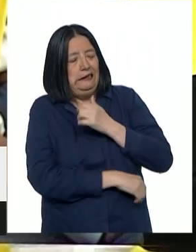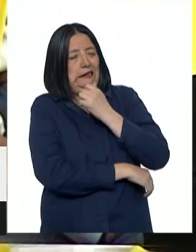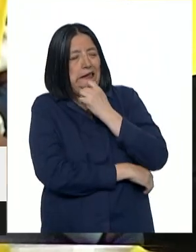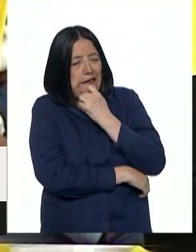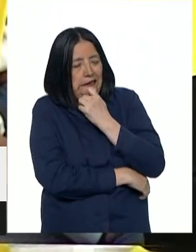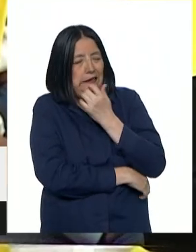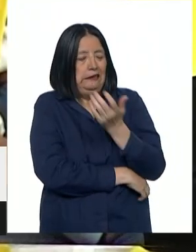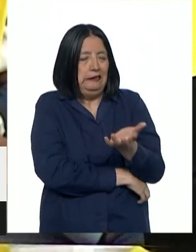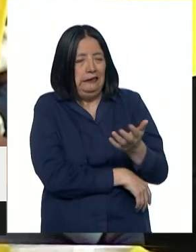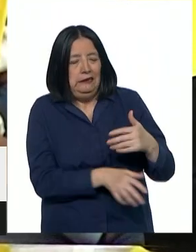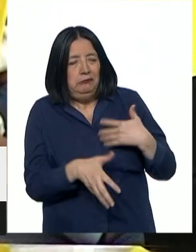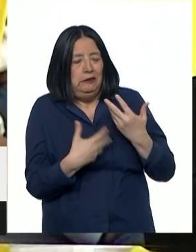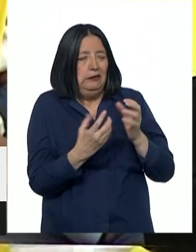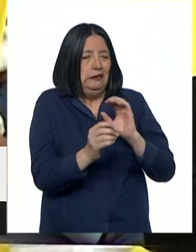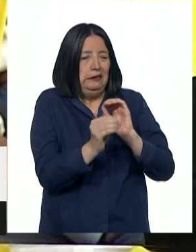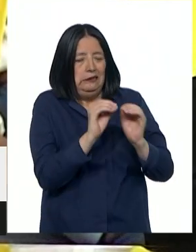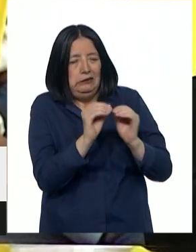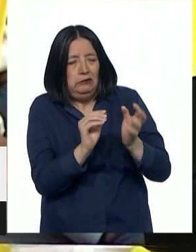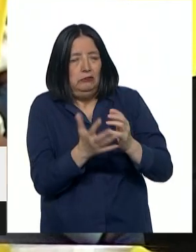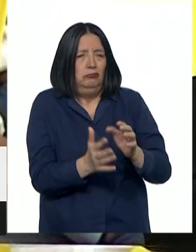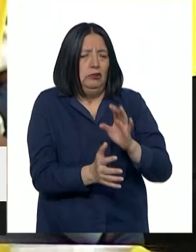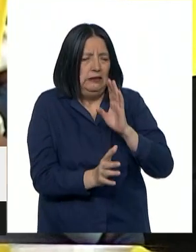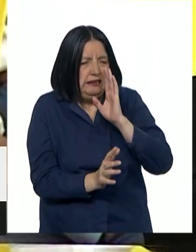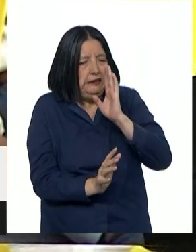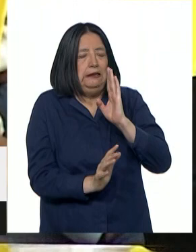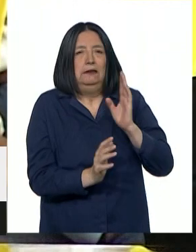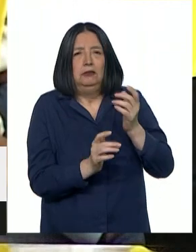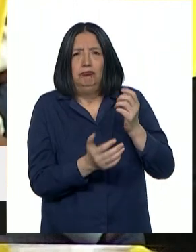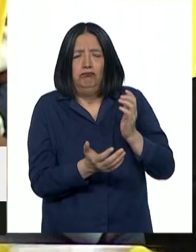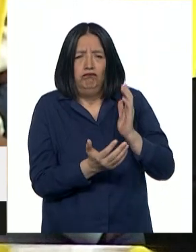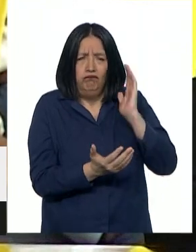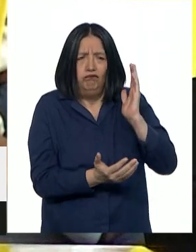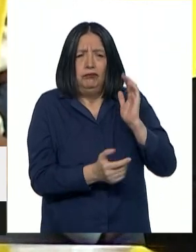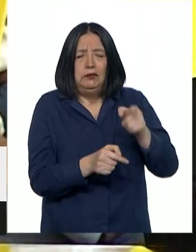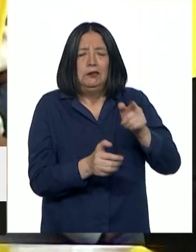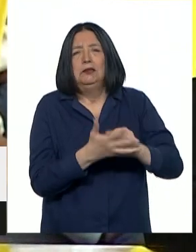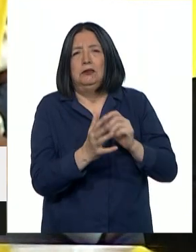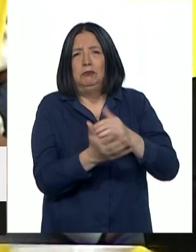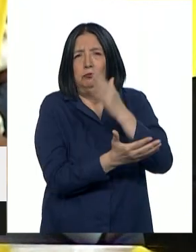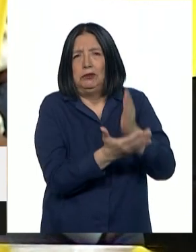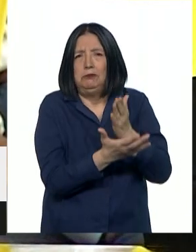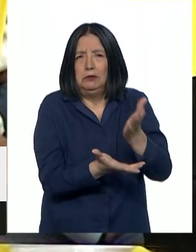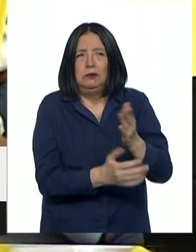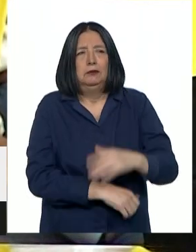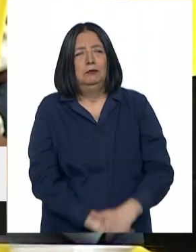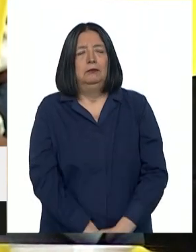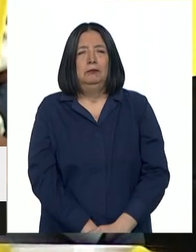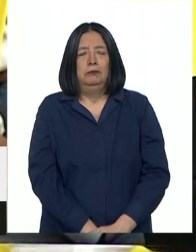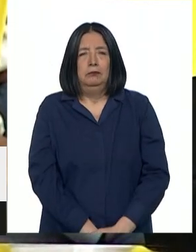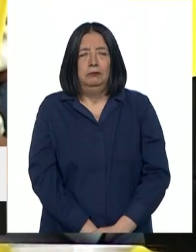de poder afrontar de manera seria y firme frente a esas situaciones,